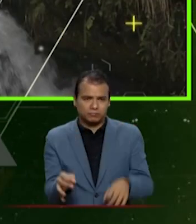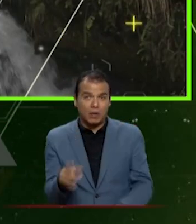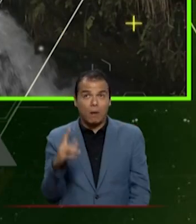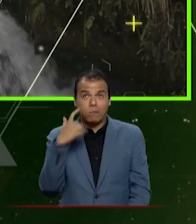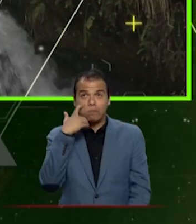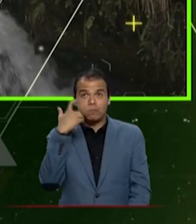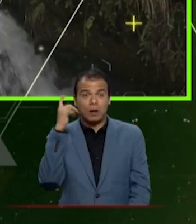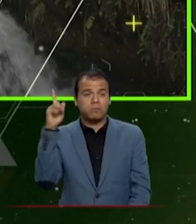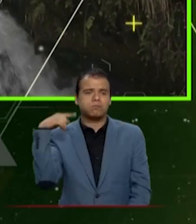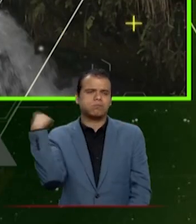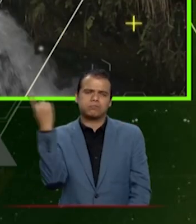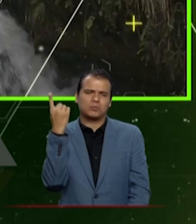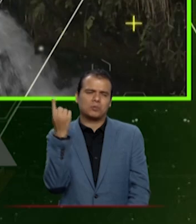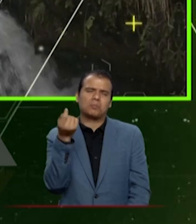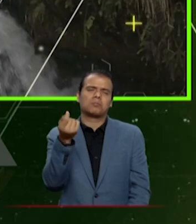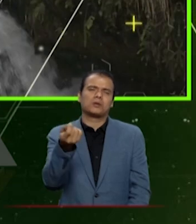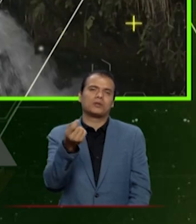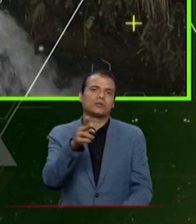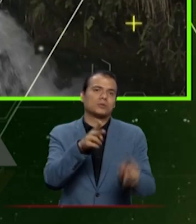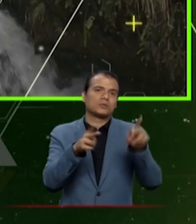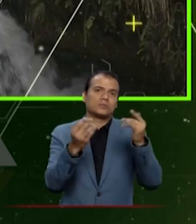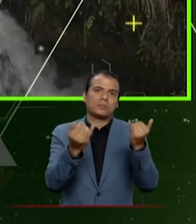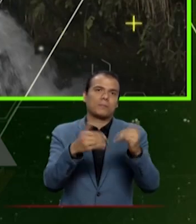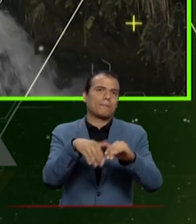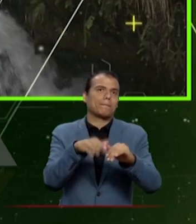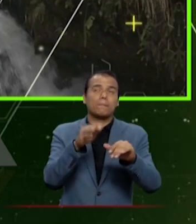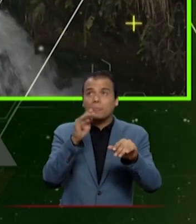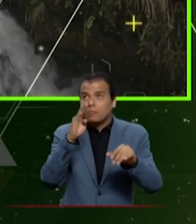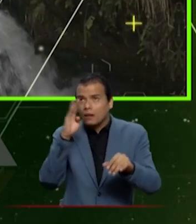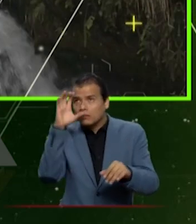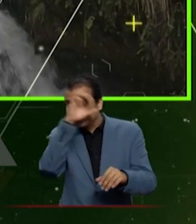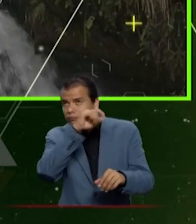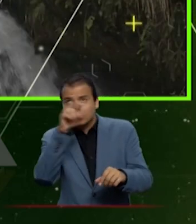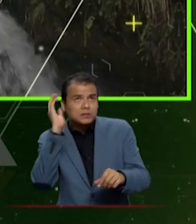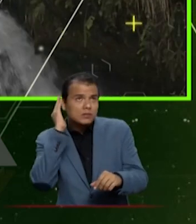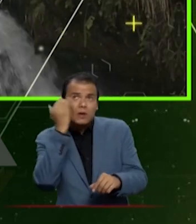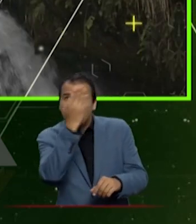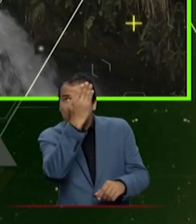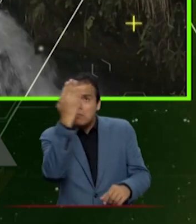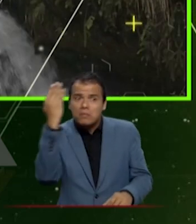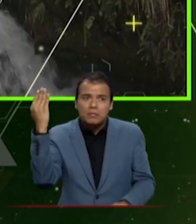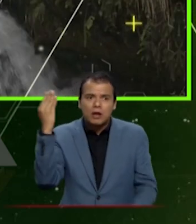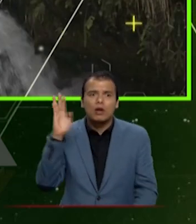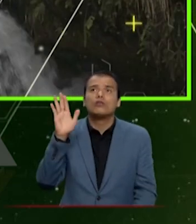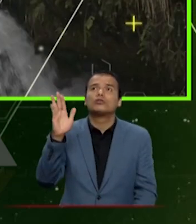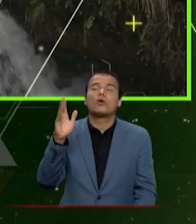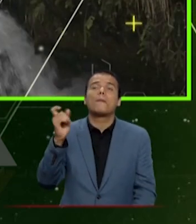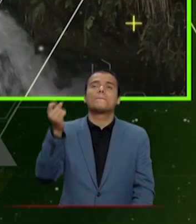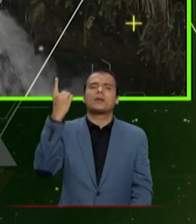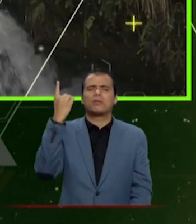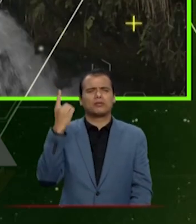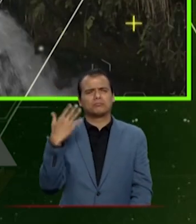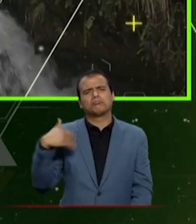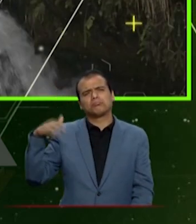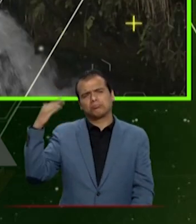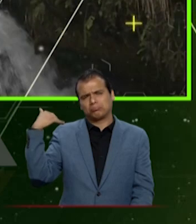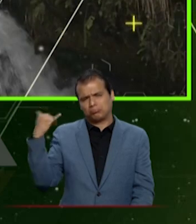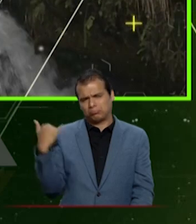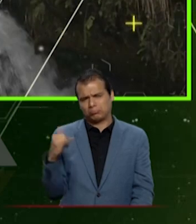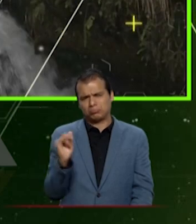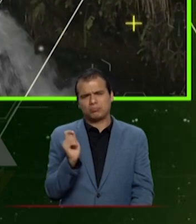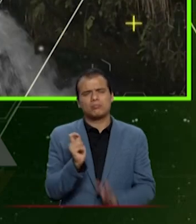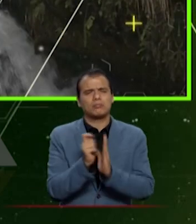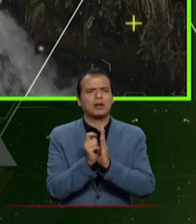ya con los medios con las cámaras y los los celulares ya se pueden captar muy fácilmente estos elementos no es nuevo Ya lo hemos tenido aquí en el Valle del cauca Precisamente